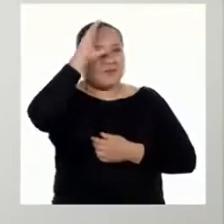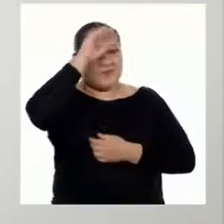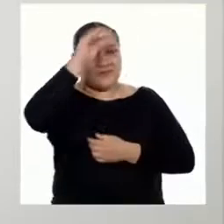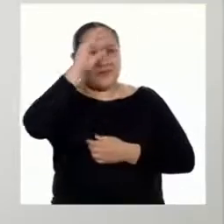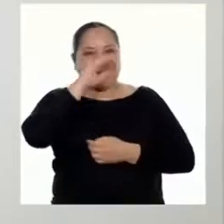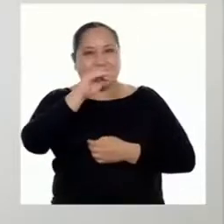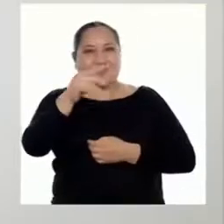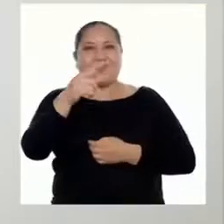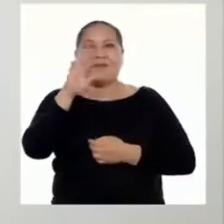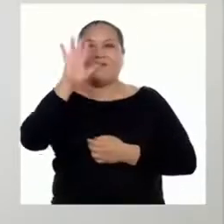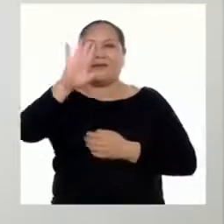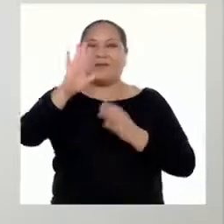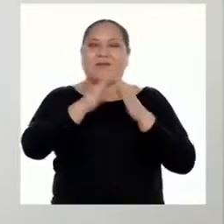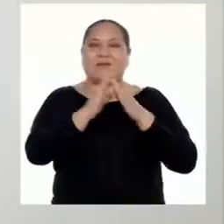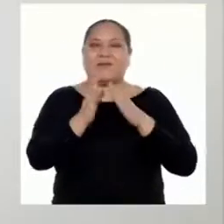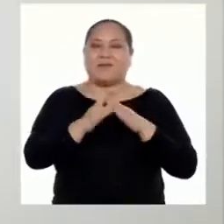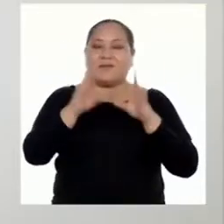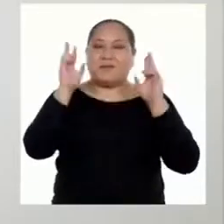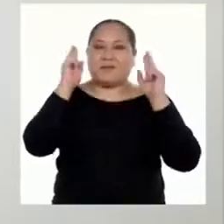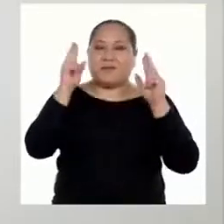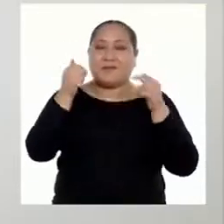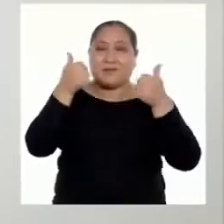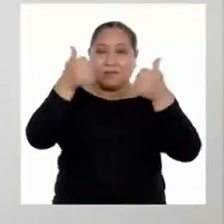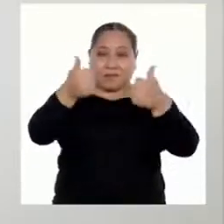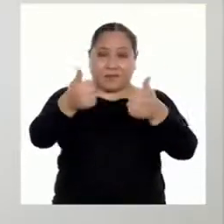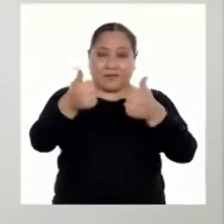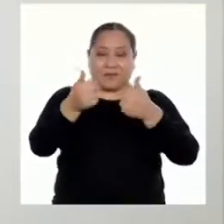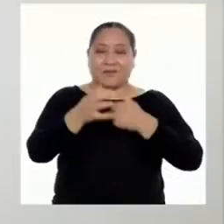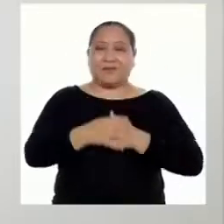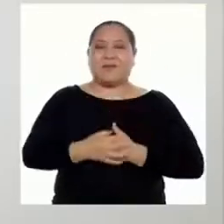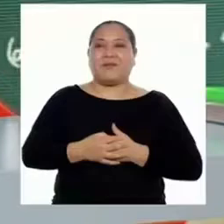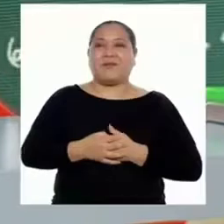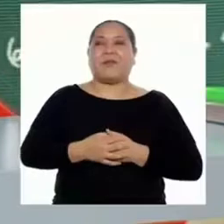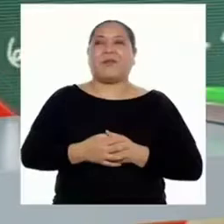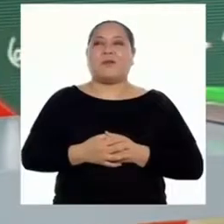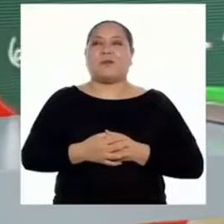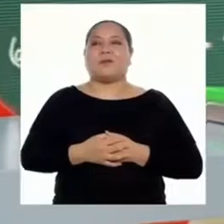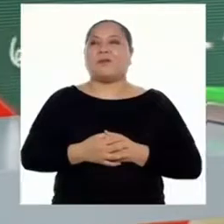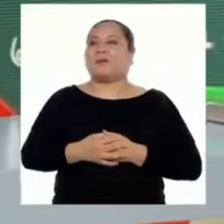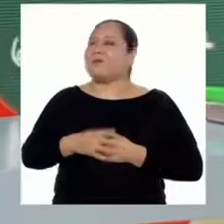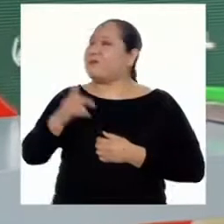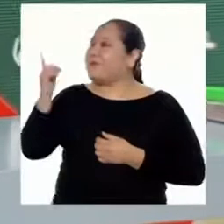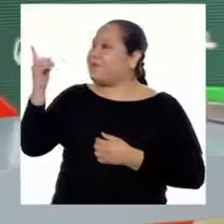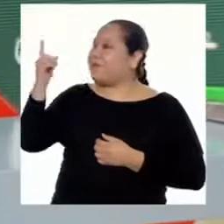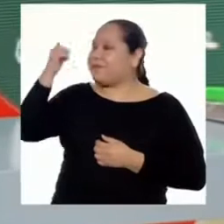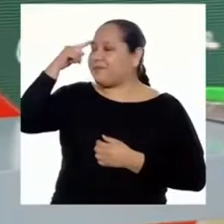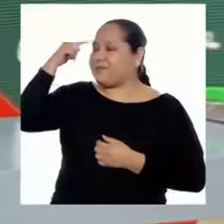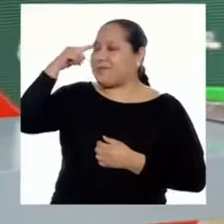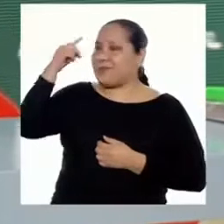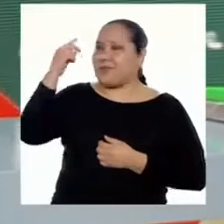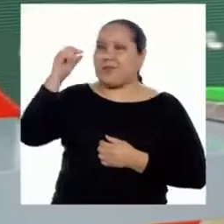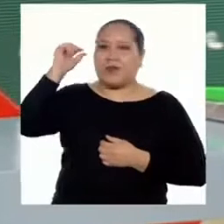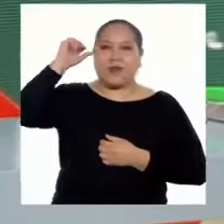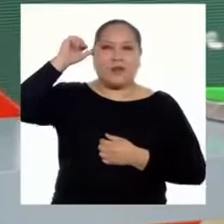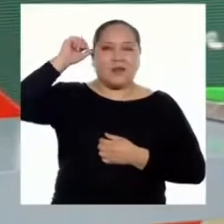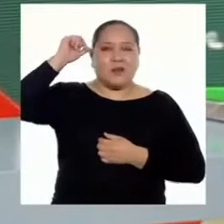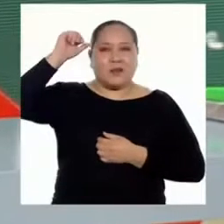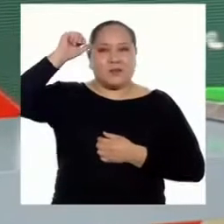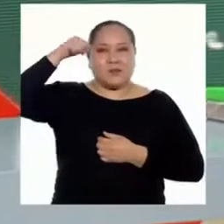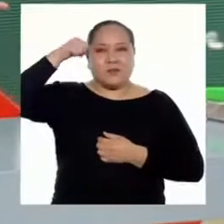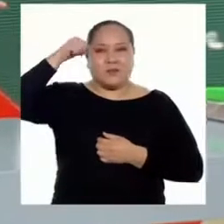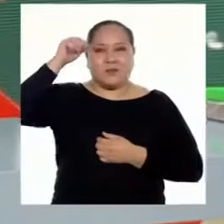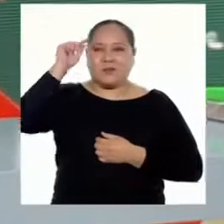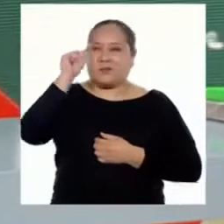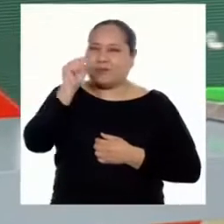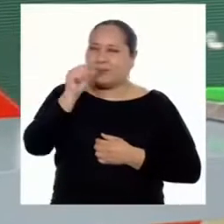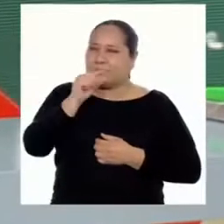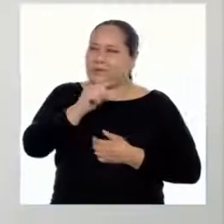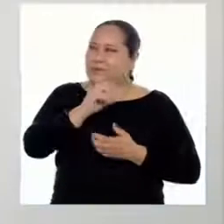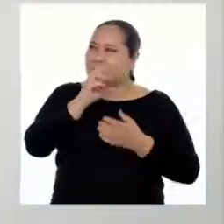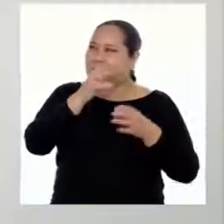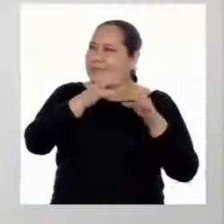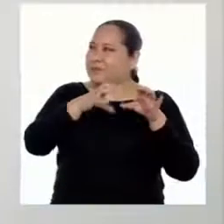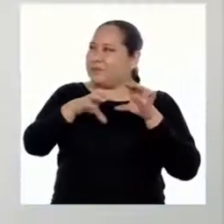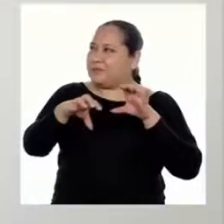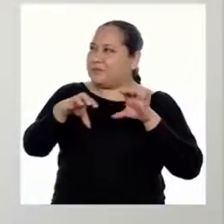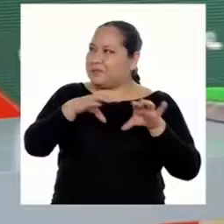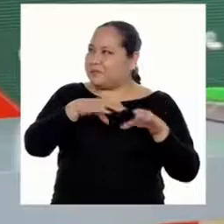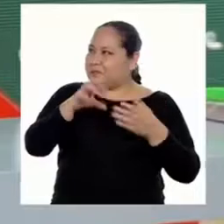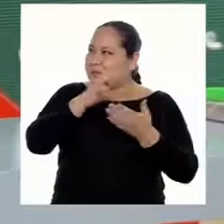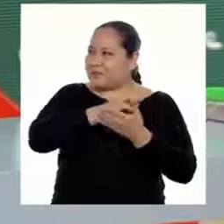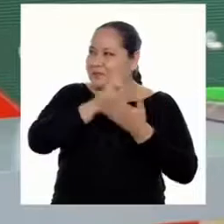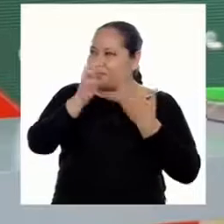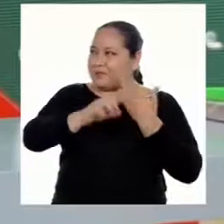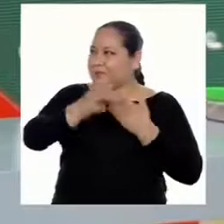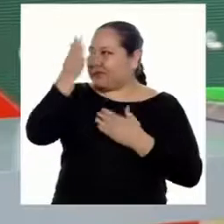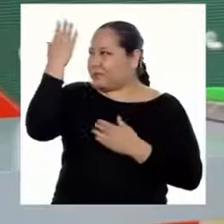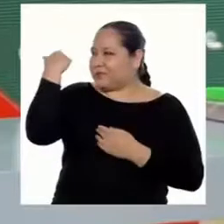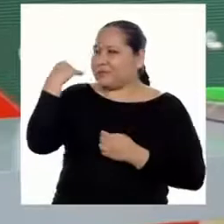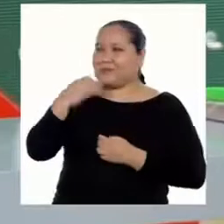chicas y chicos en sus casas, espero que se encuentren muy bien. ¿Qué les parece si recordamos un poco lo hecho en el programa del otro día?